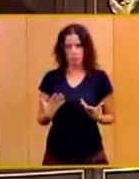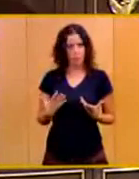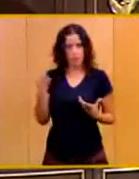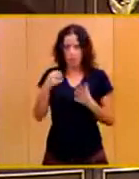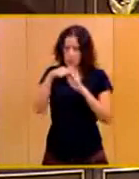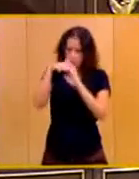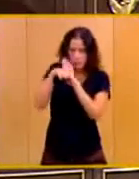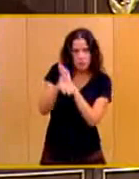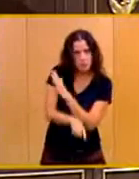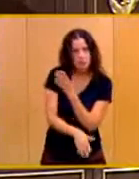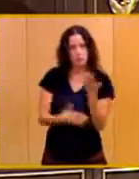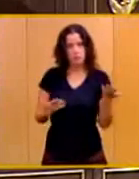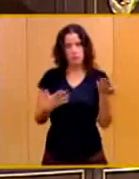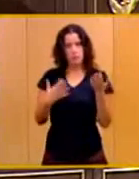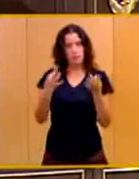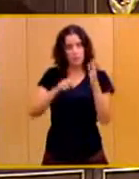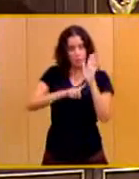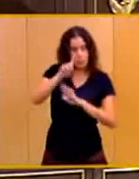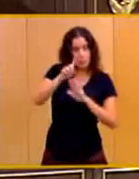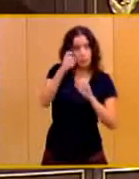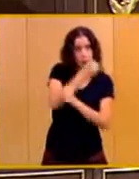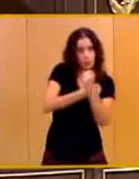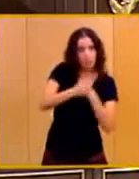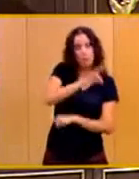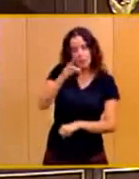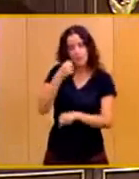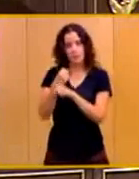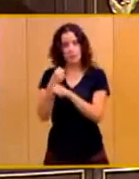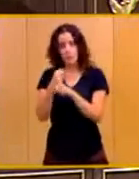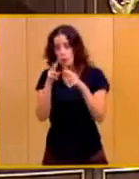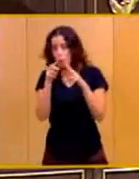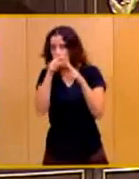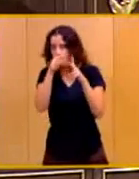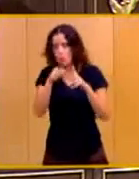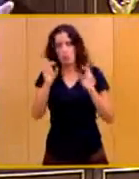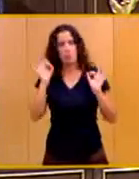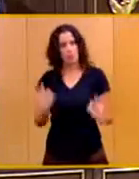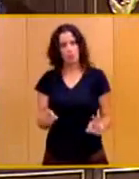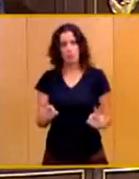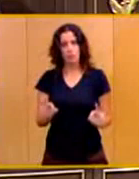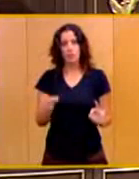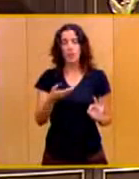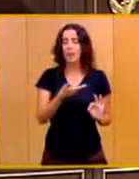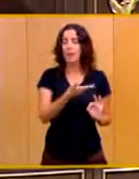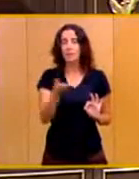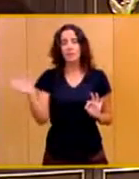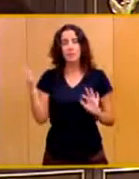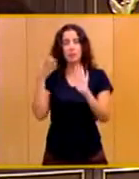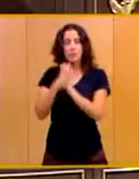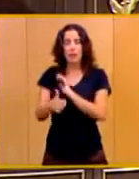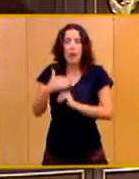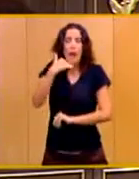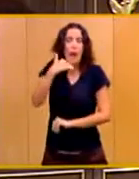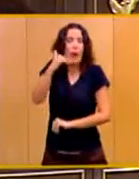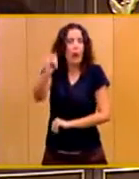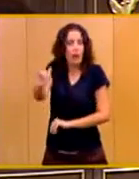al crecimiento económico y al empleo. Estos son los objetivos y los demás no son sino meros instrumentos. Pues